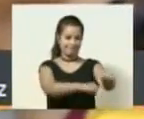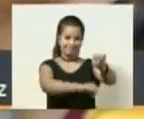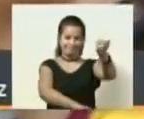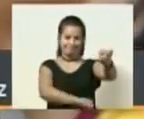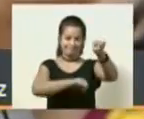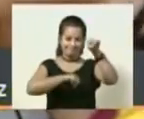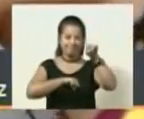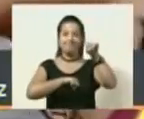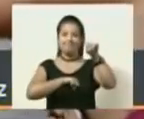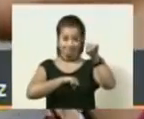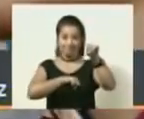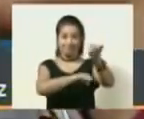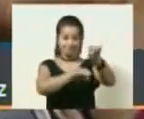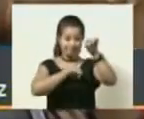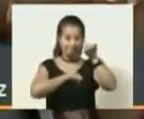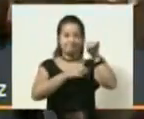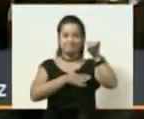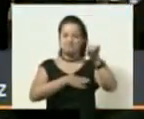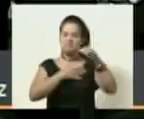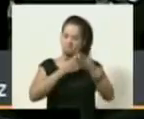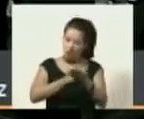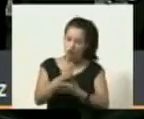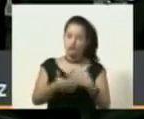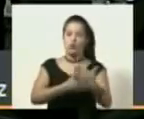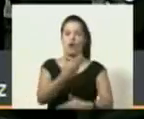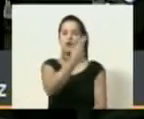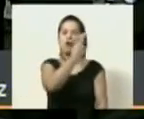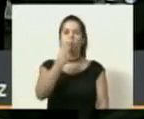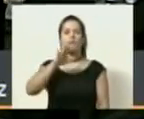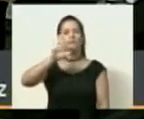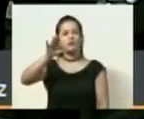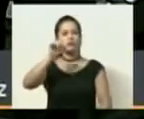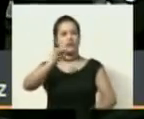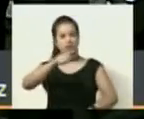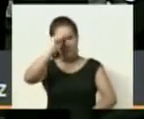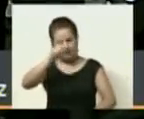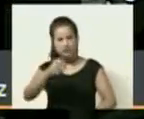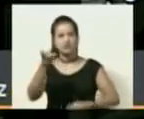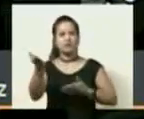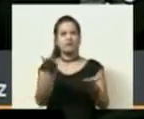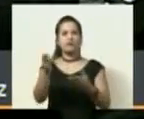de esta manera continuar ese compromiso con nuestro país.